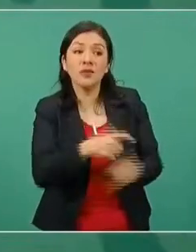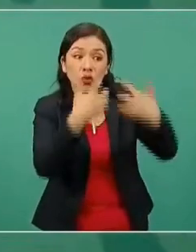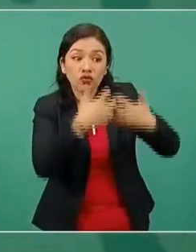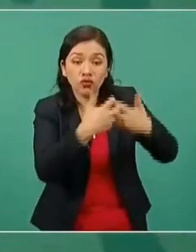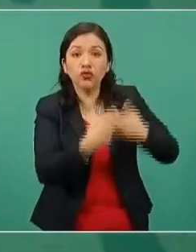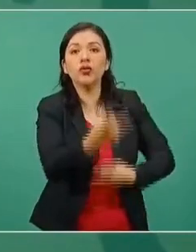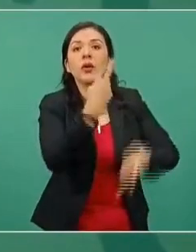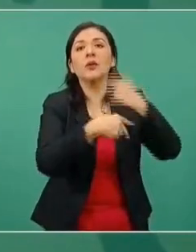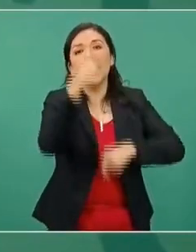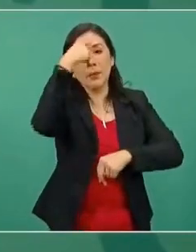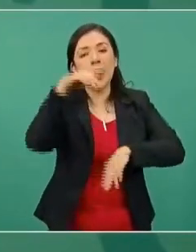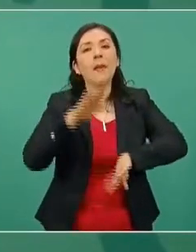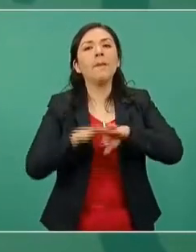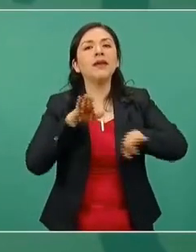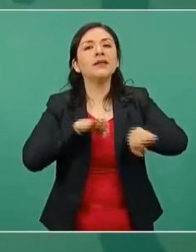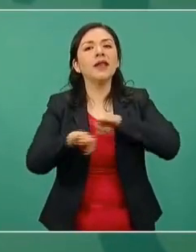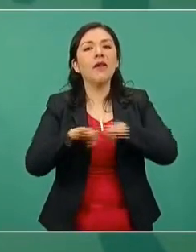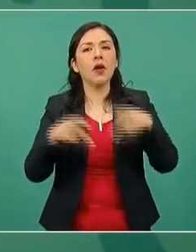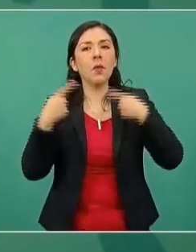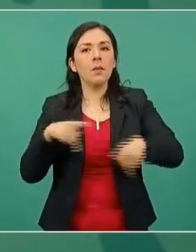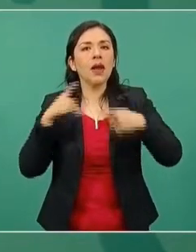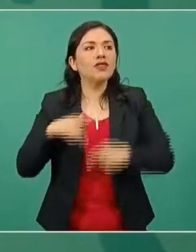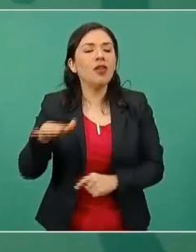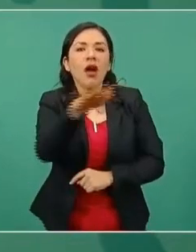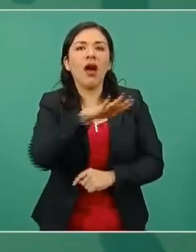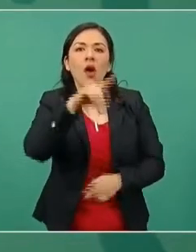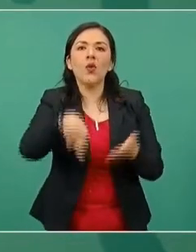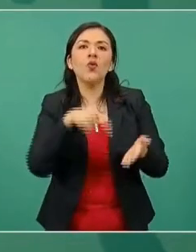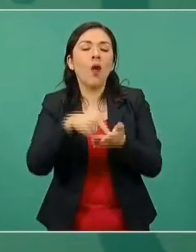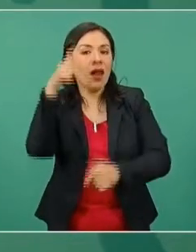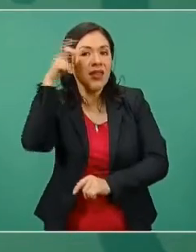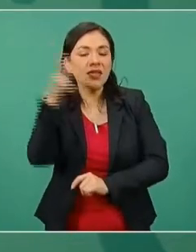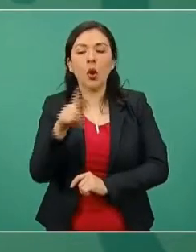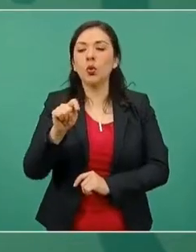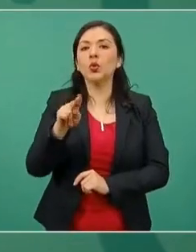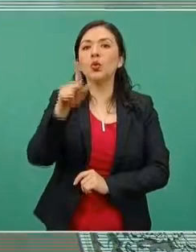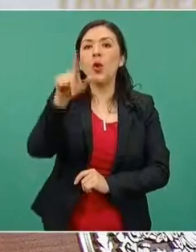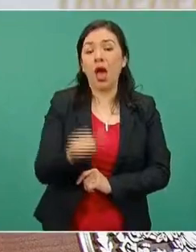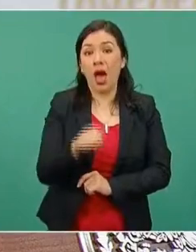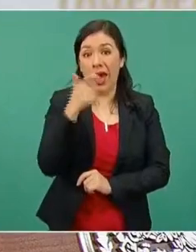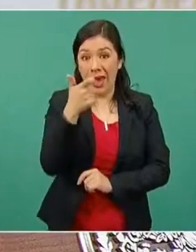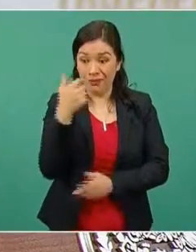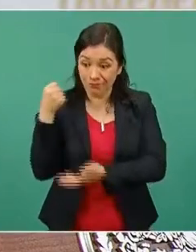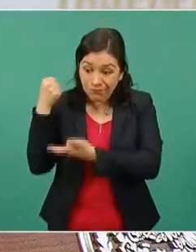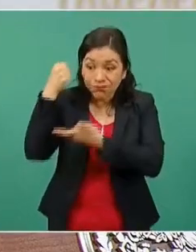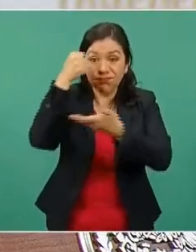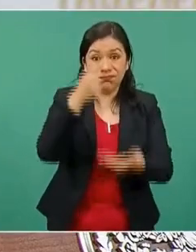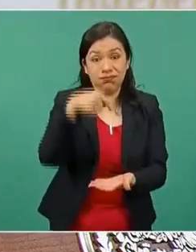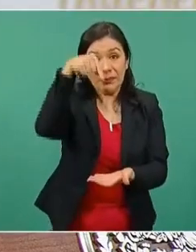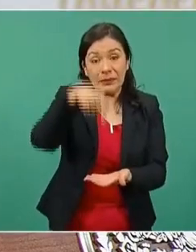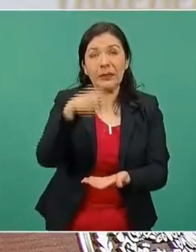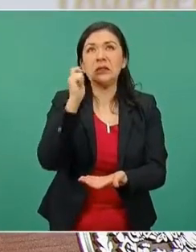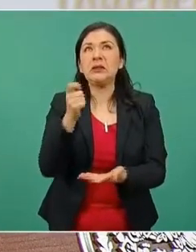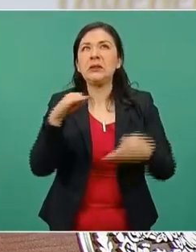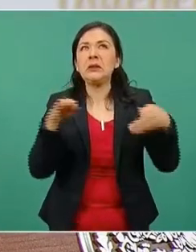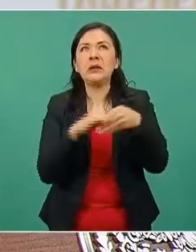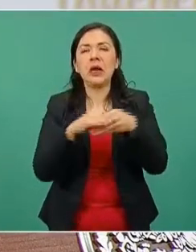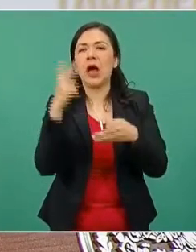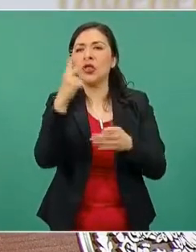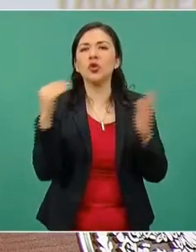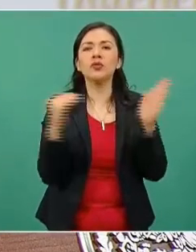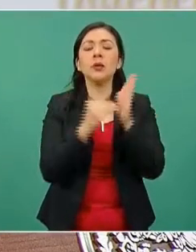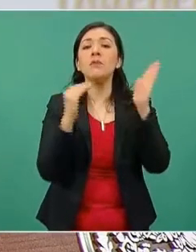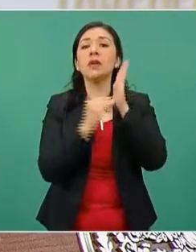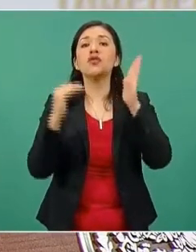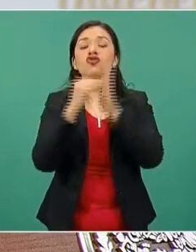para Tula, para toda esa región. Estamos hablando de una inversión de más de 2.000 millones